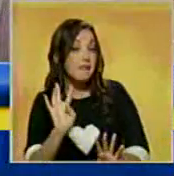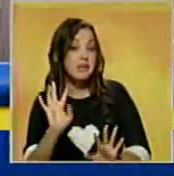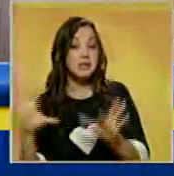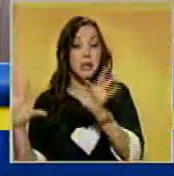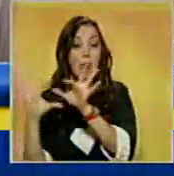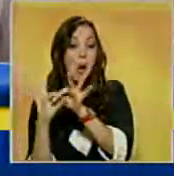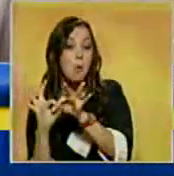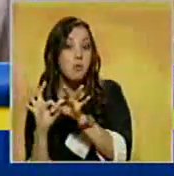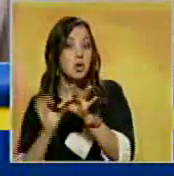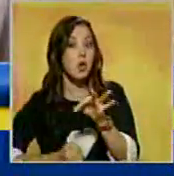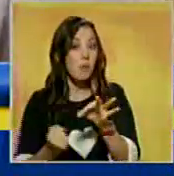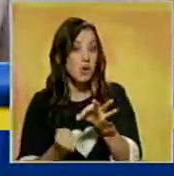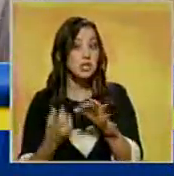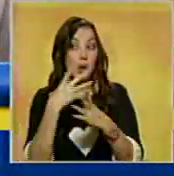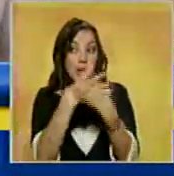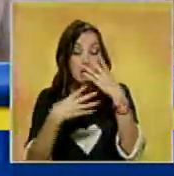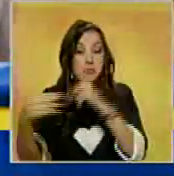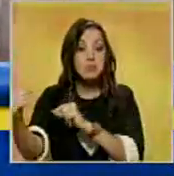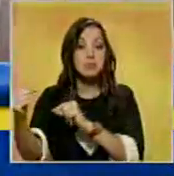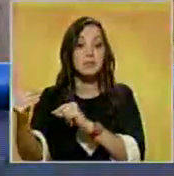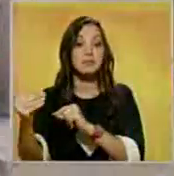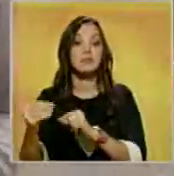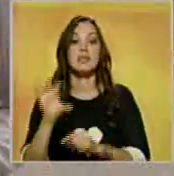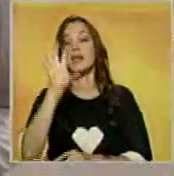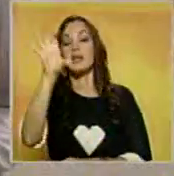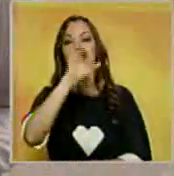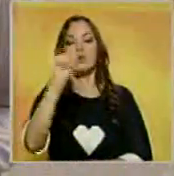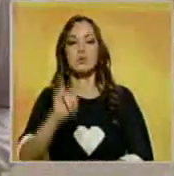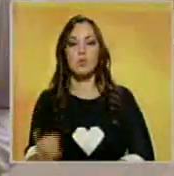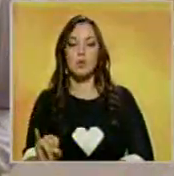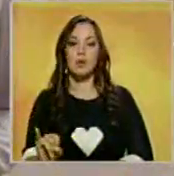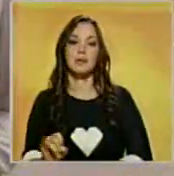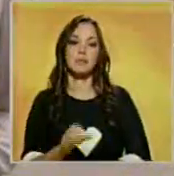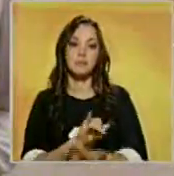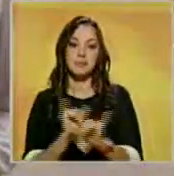interna en la fuga de estos reos. Desde el estado Zulia, Fabiola Yaquinto, Noticiero Venevisión.